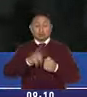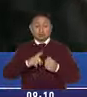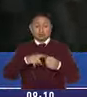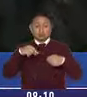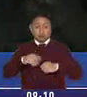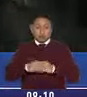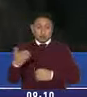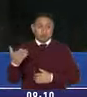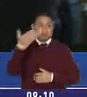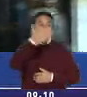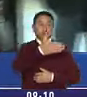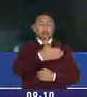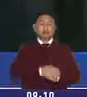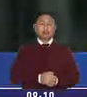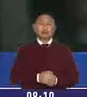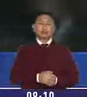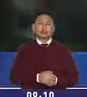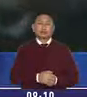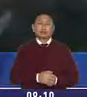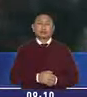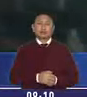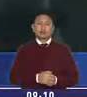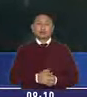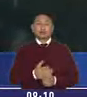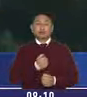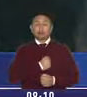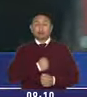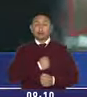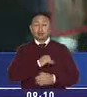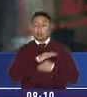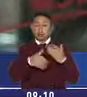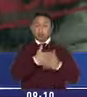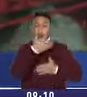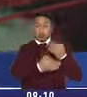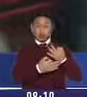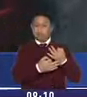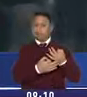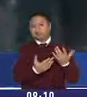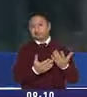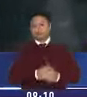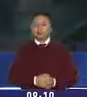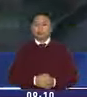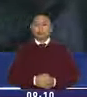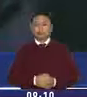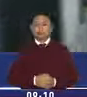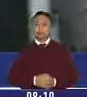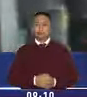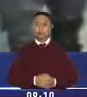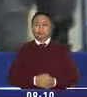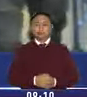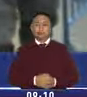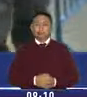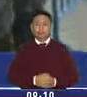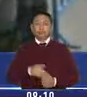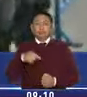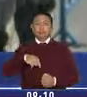trasladados hacia las unidades correspondientes, pero lastimosamente no todos fueron judicializados. Así es, exactamente, son estos